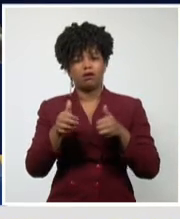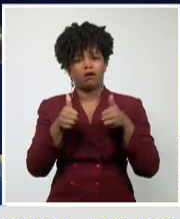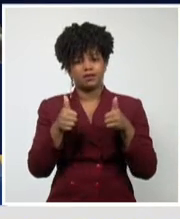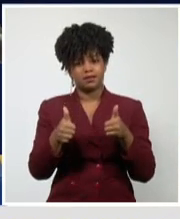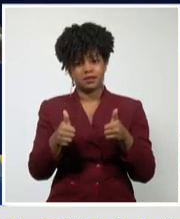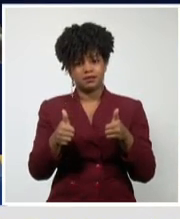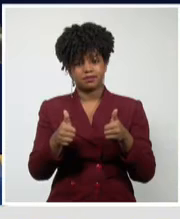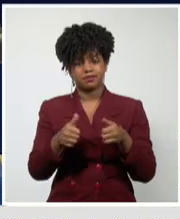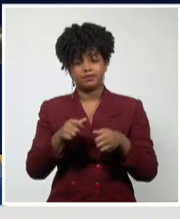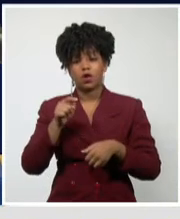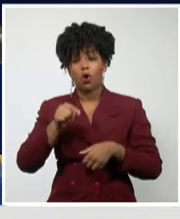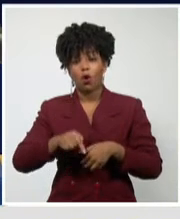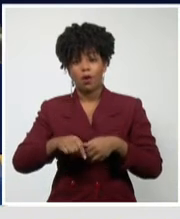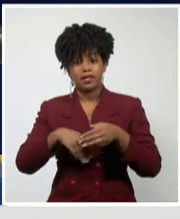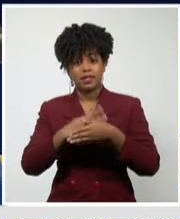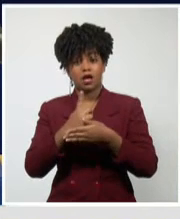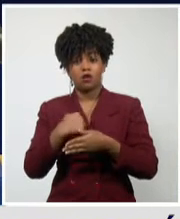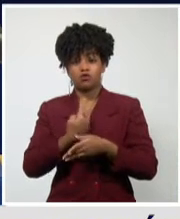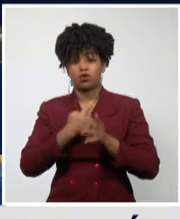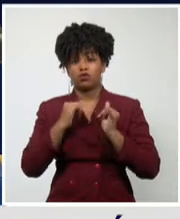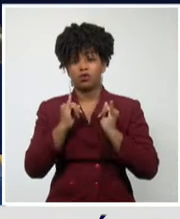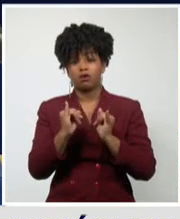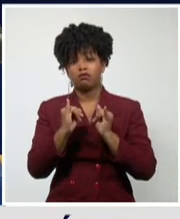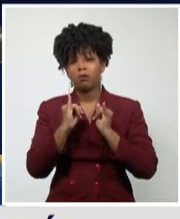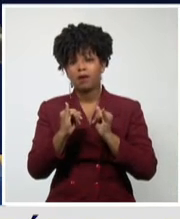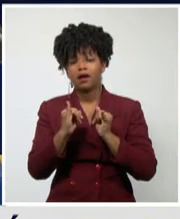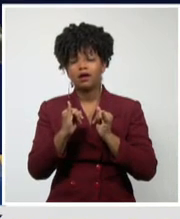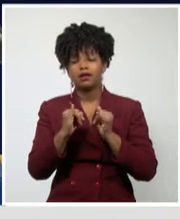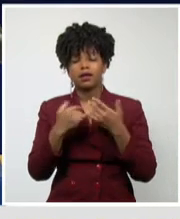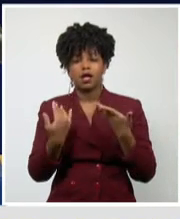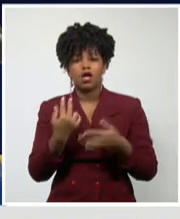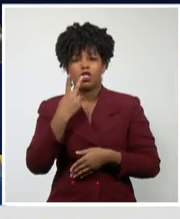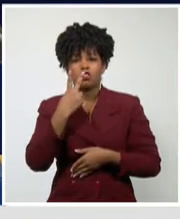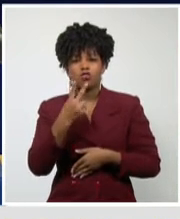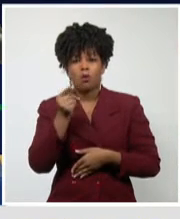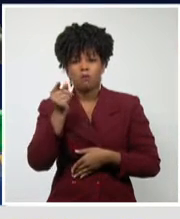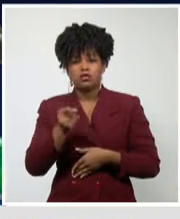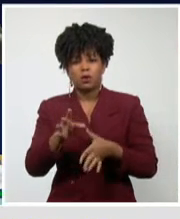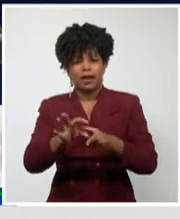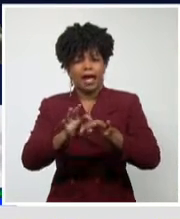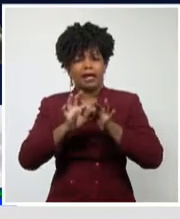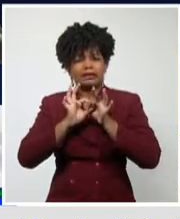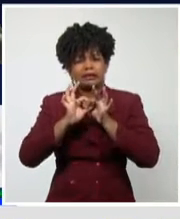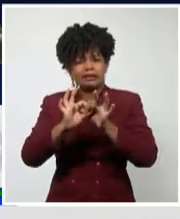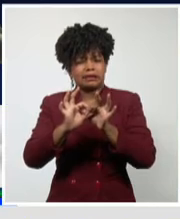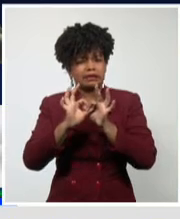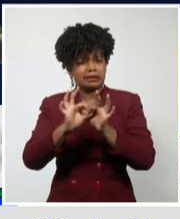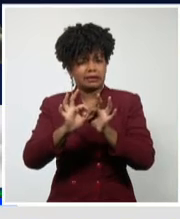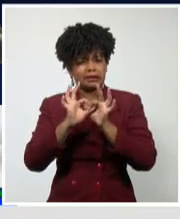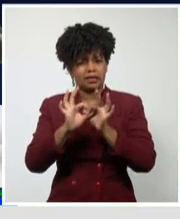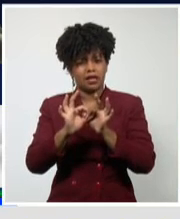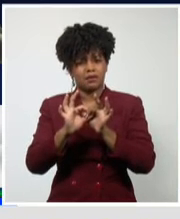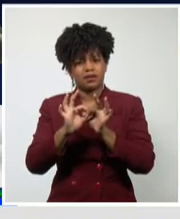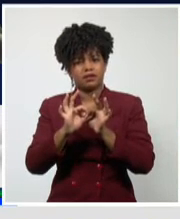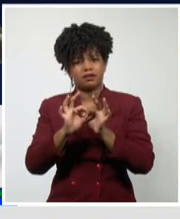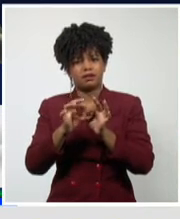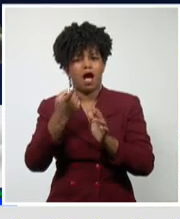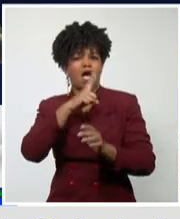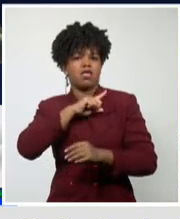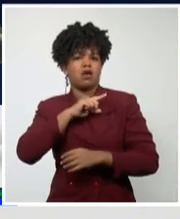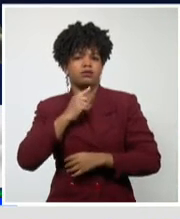El día de hoy tenemos que informar que 2 de nuestros pacientes se encuentran críticos, uno más que el día de ayer, y 2